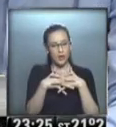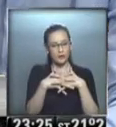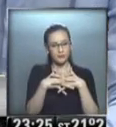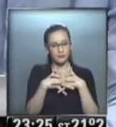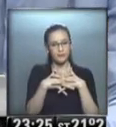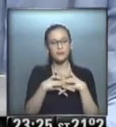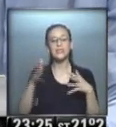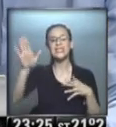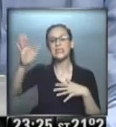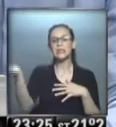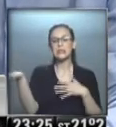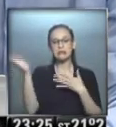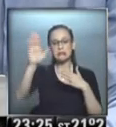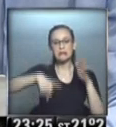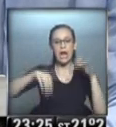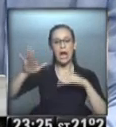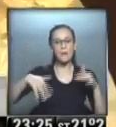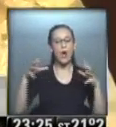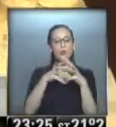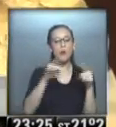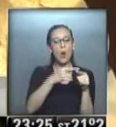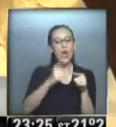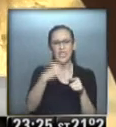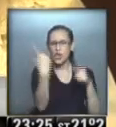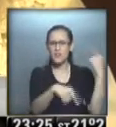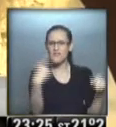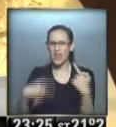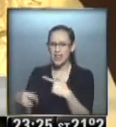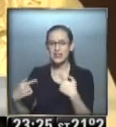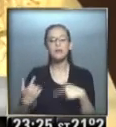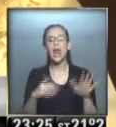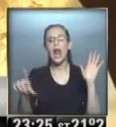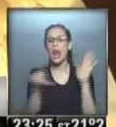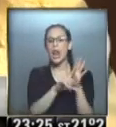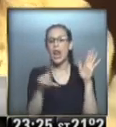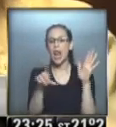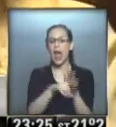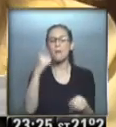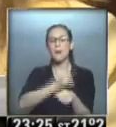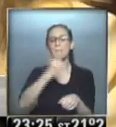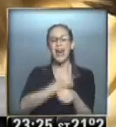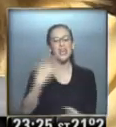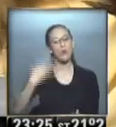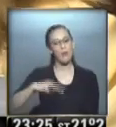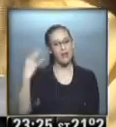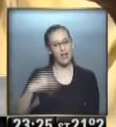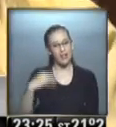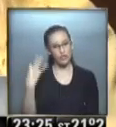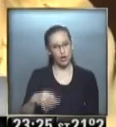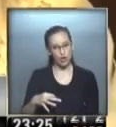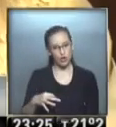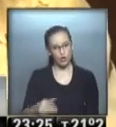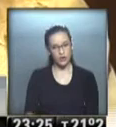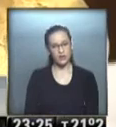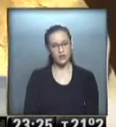Invitamos al PRO y a todos los partidos a que se dicte la ley de internas primarias obligatorias